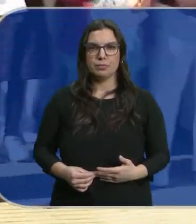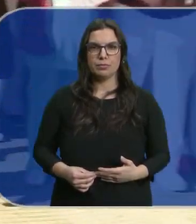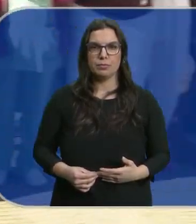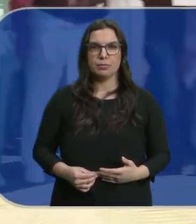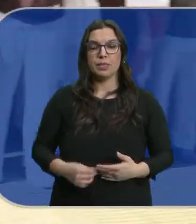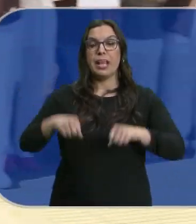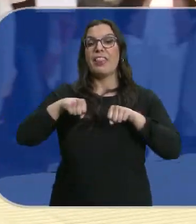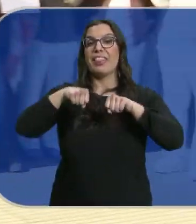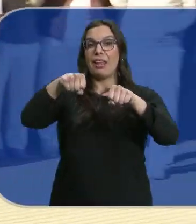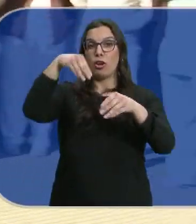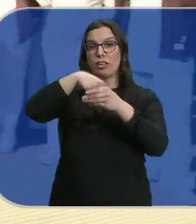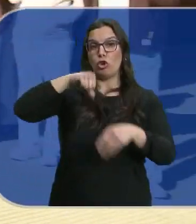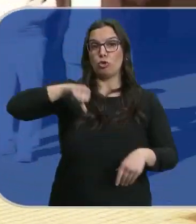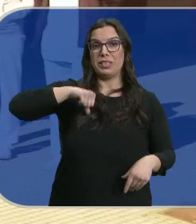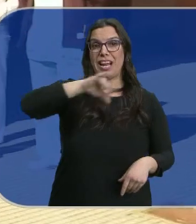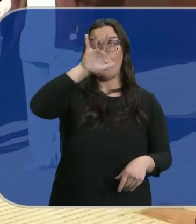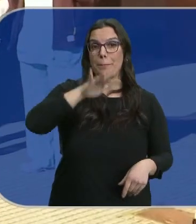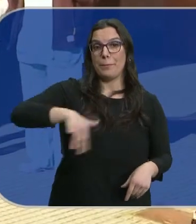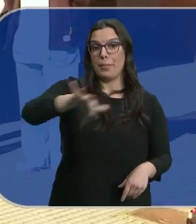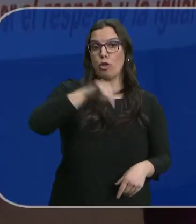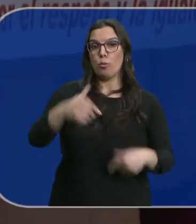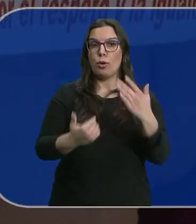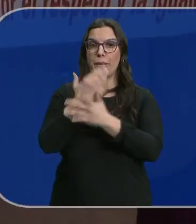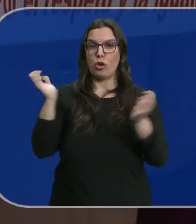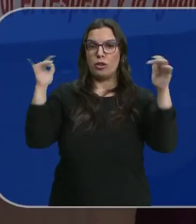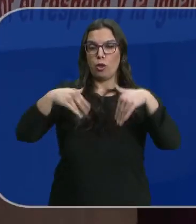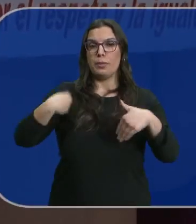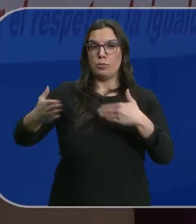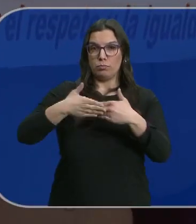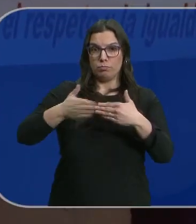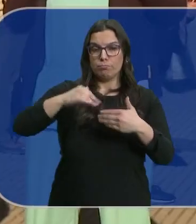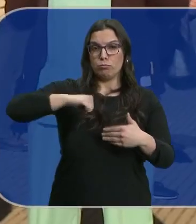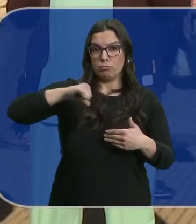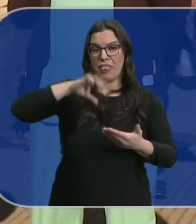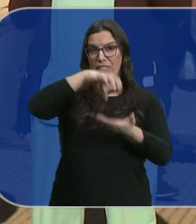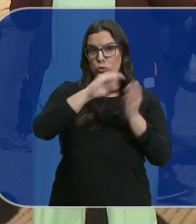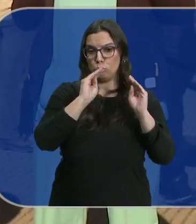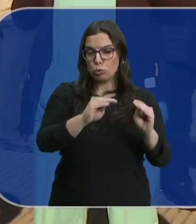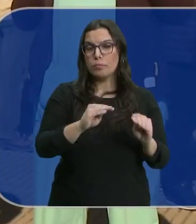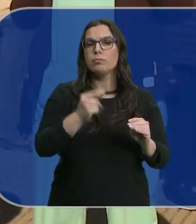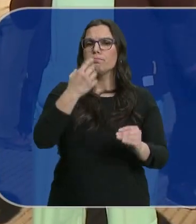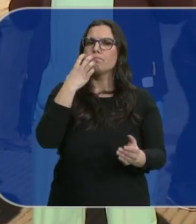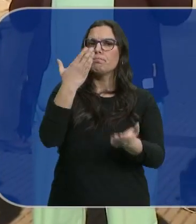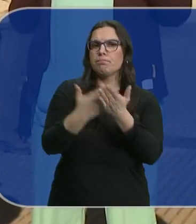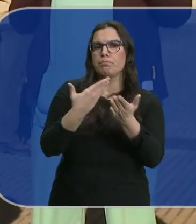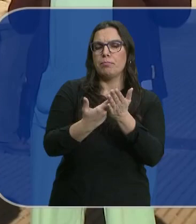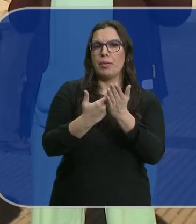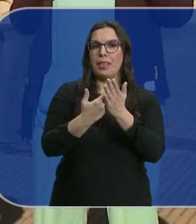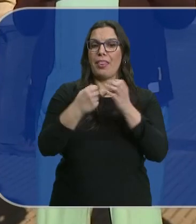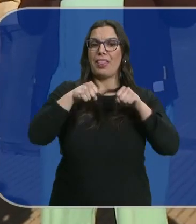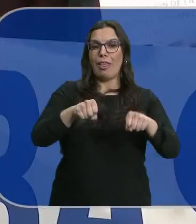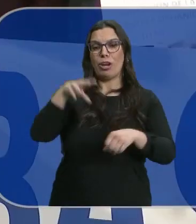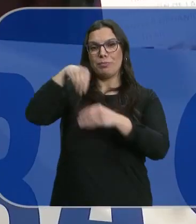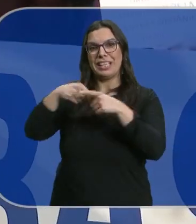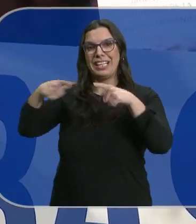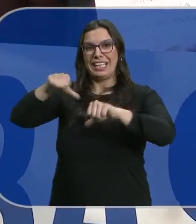Mientras los celadores del Hospital del Bierzo se han concentrado esta mañana a las puertas de su centro asistencial. Reivindican celadores de quirófano